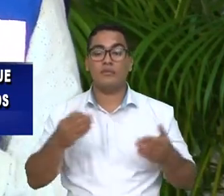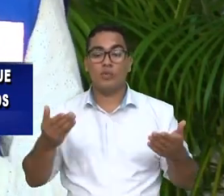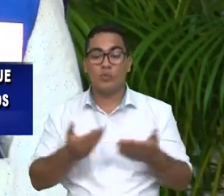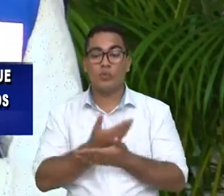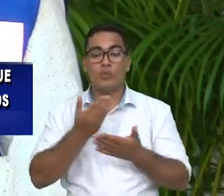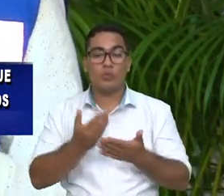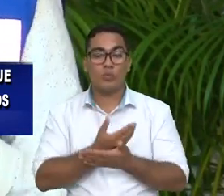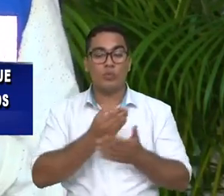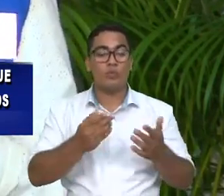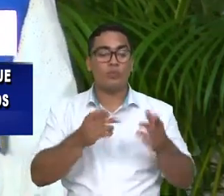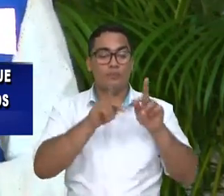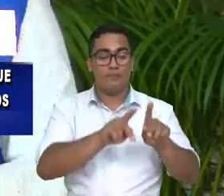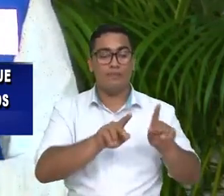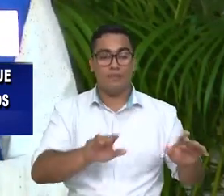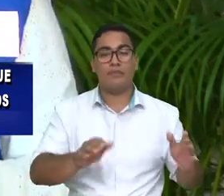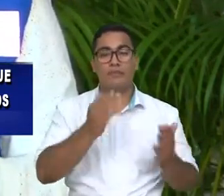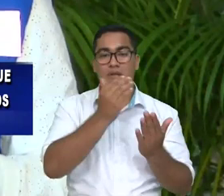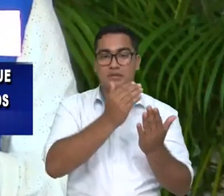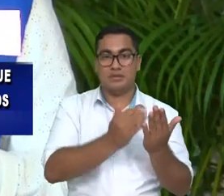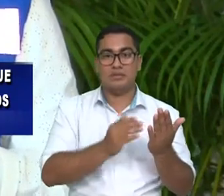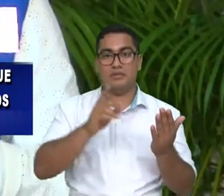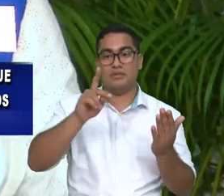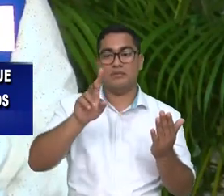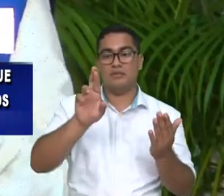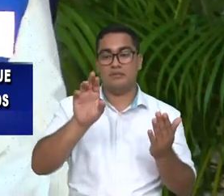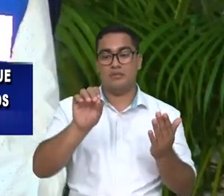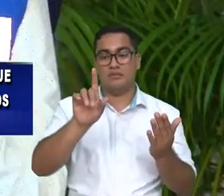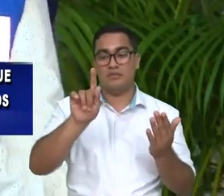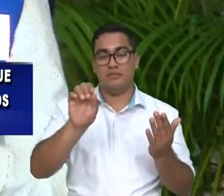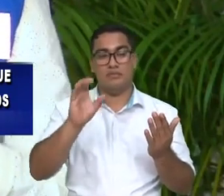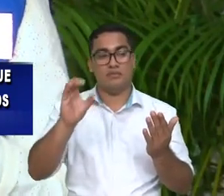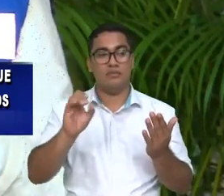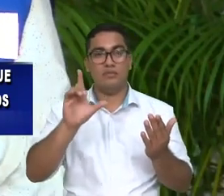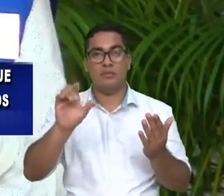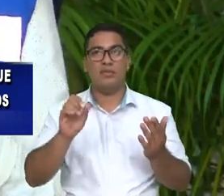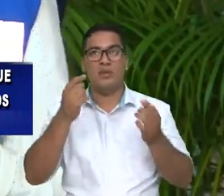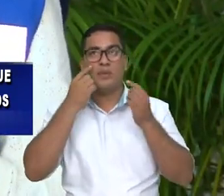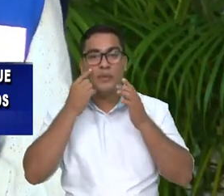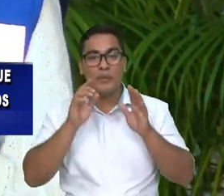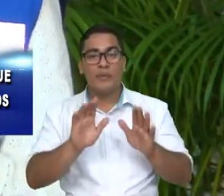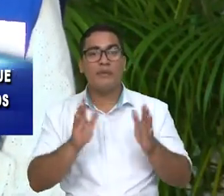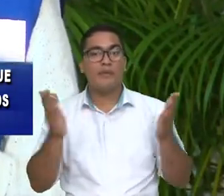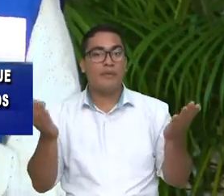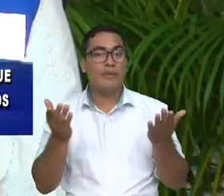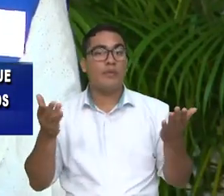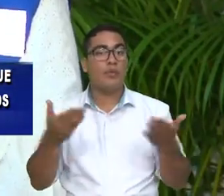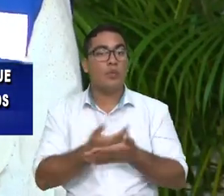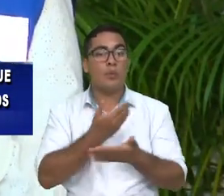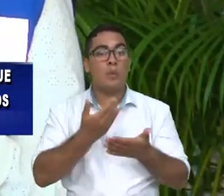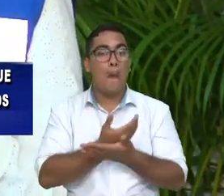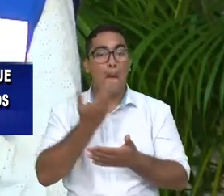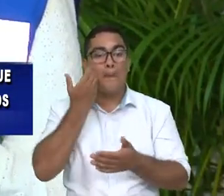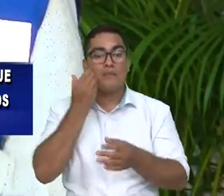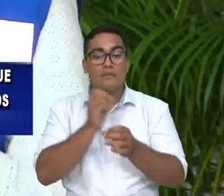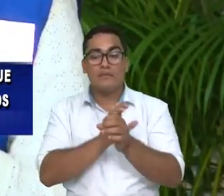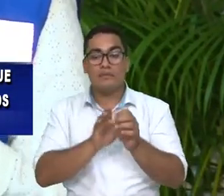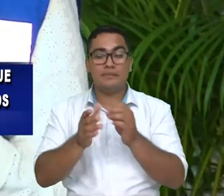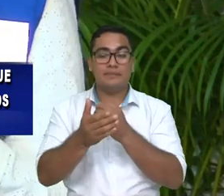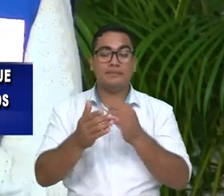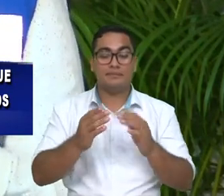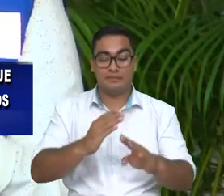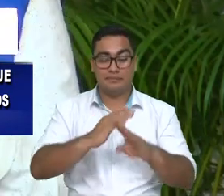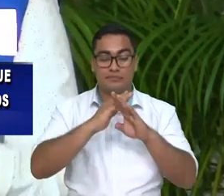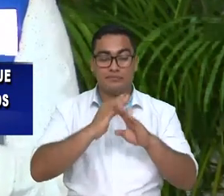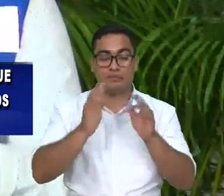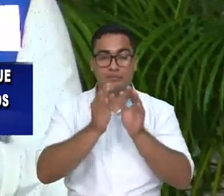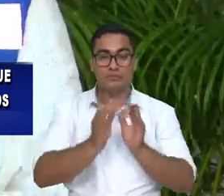los protocolos, que ya había protocolos de pandemia, pero readecuándolos a la nueva enfermedad con la información